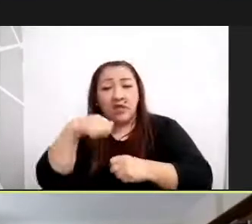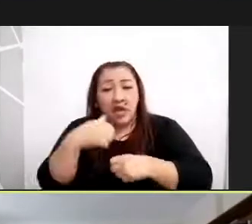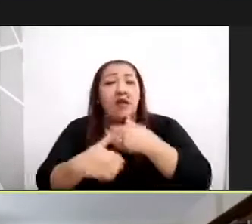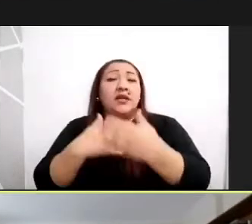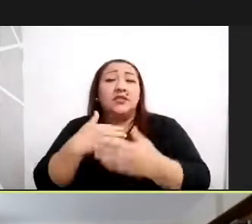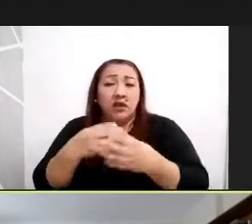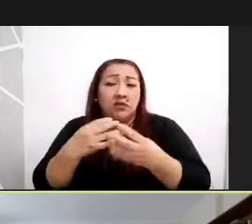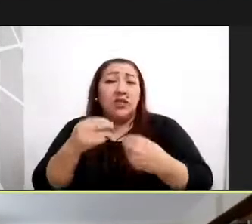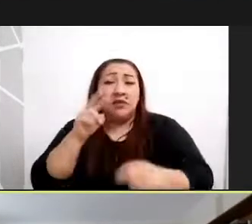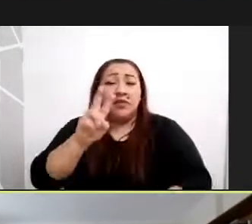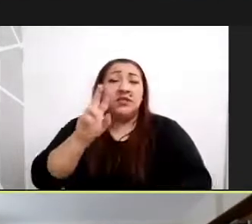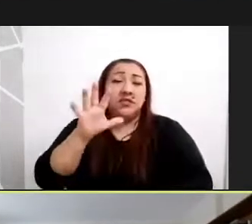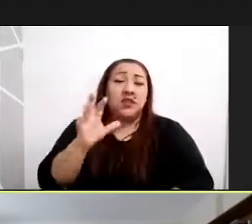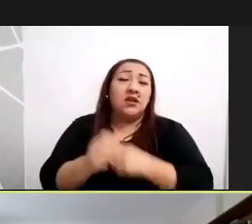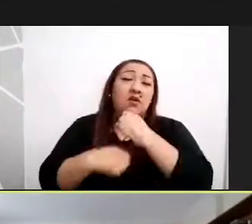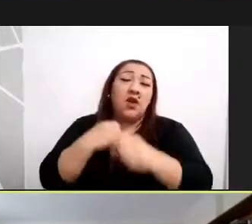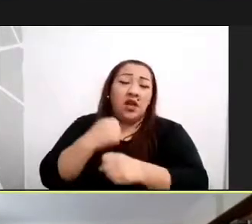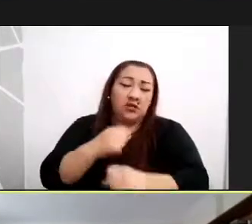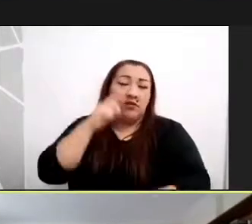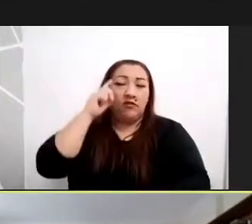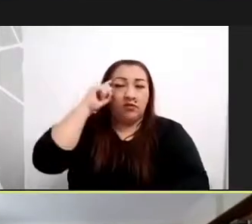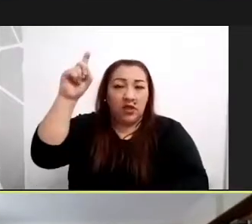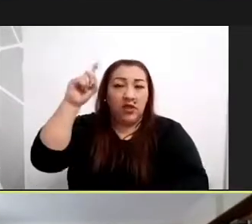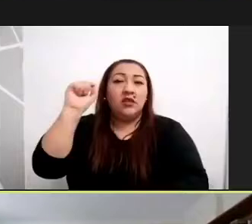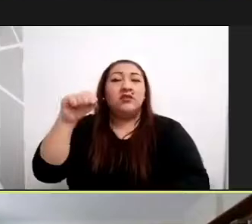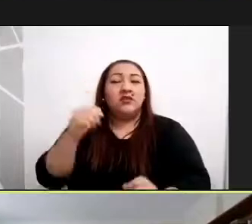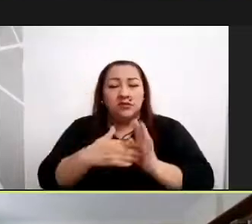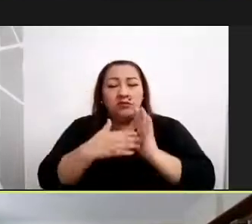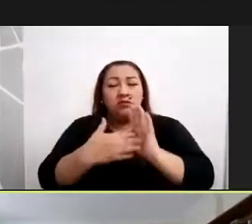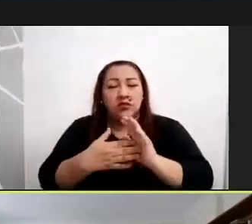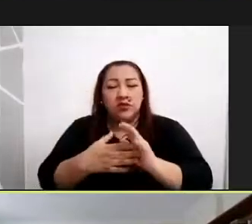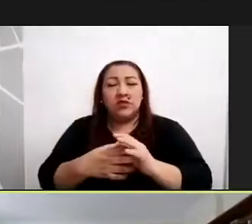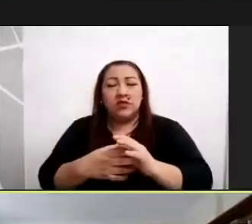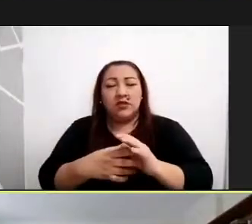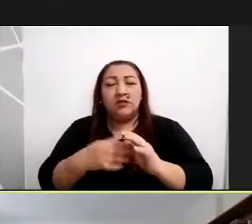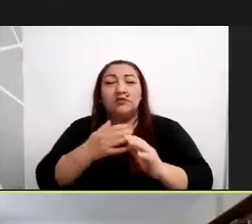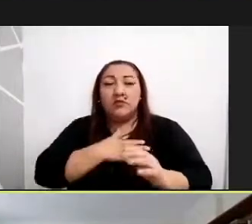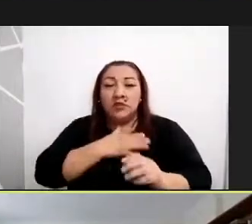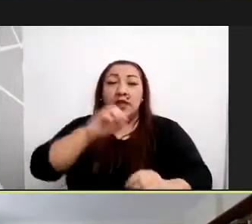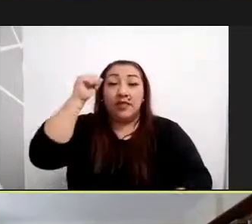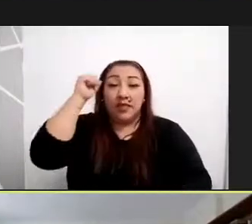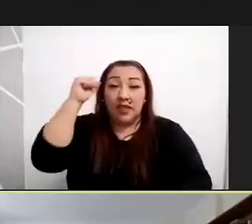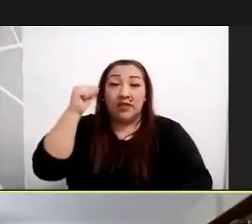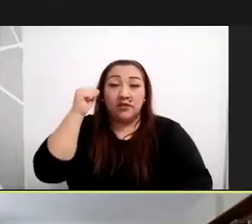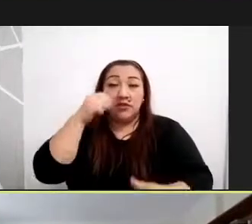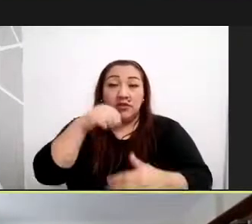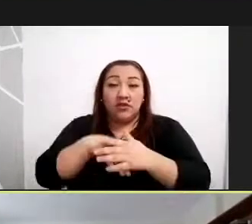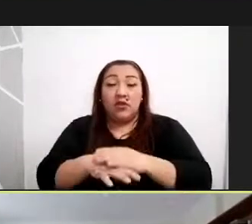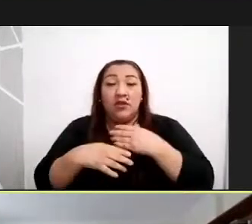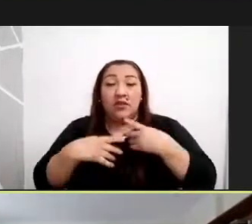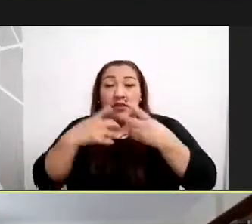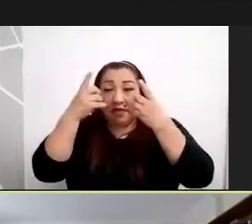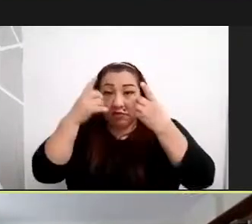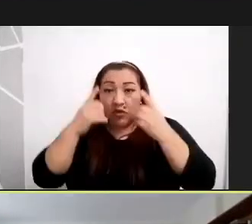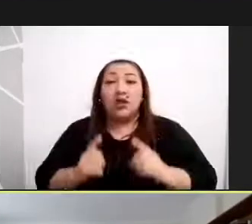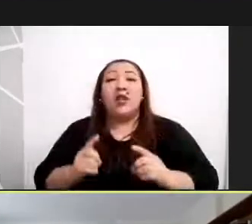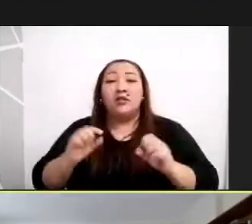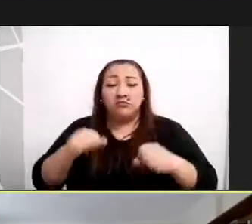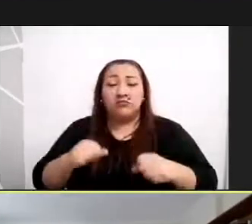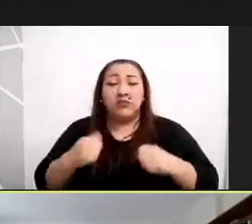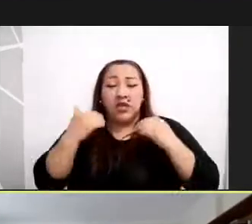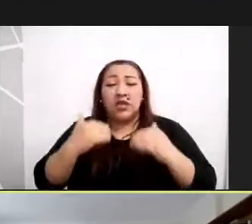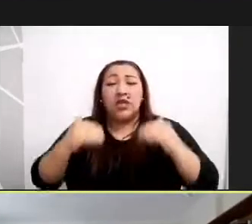estos 25 años, en reconocer y defender a nuestros derechos, en un contexto de democracia, crecimiento y